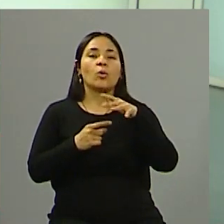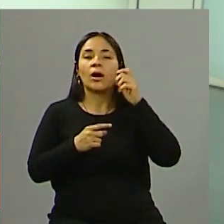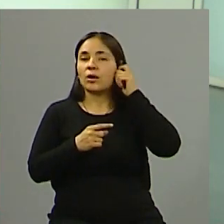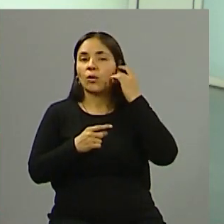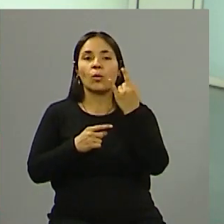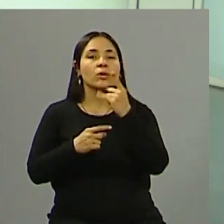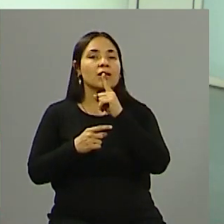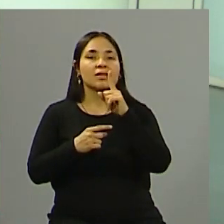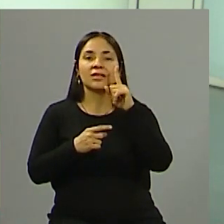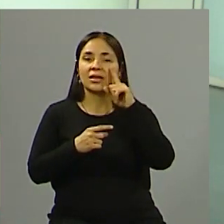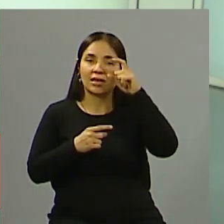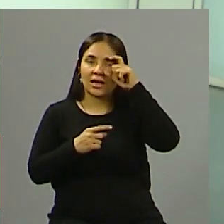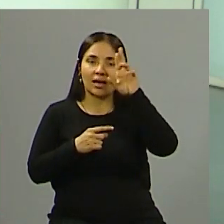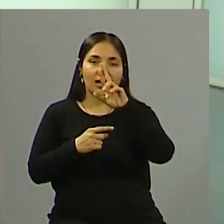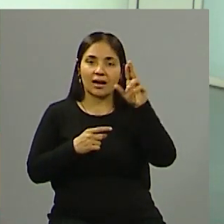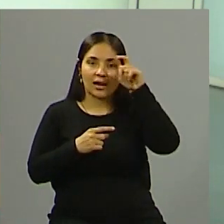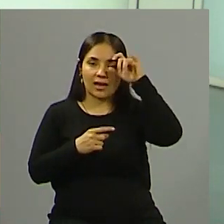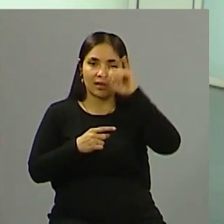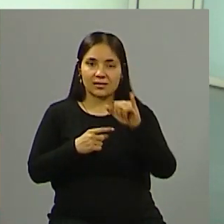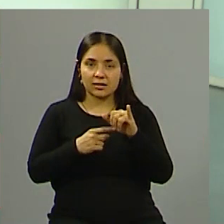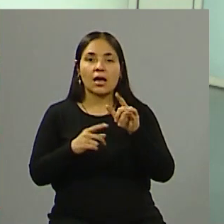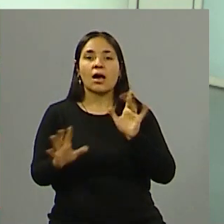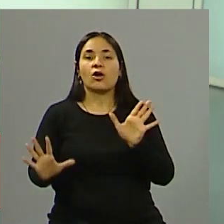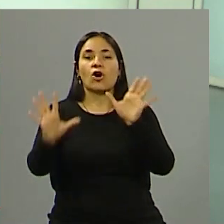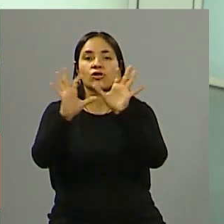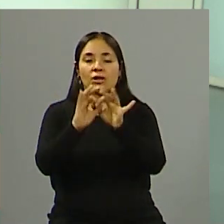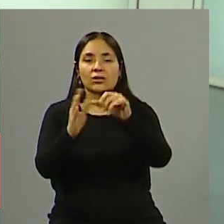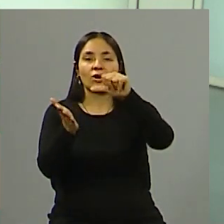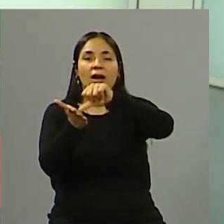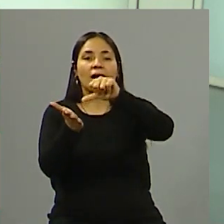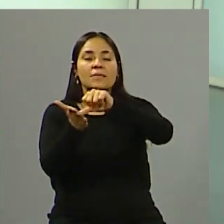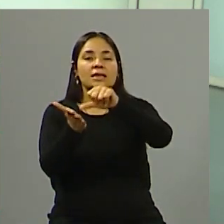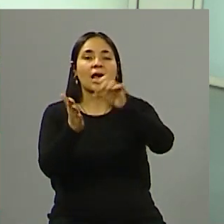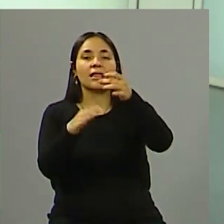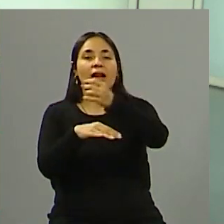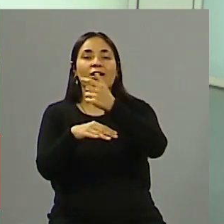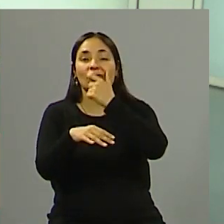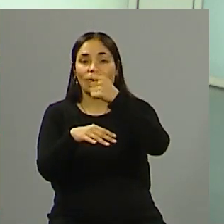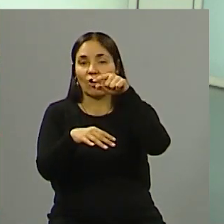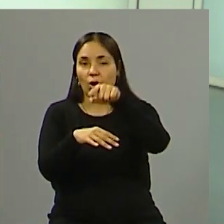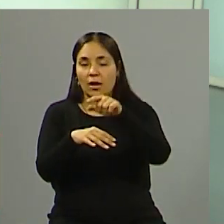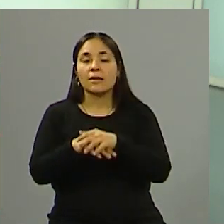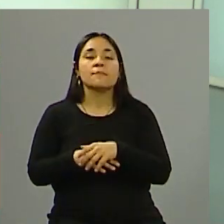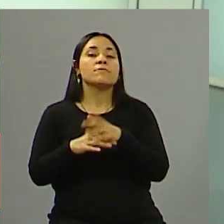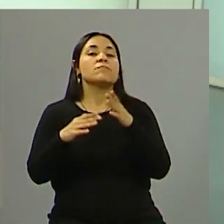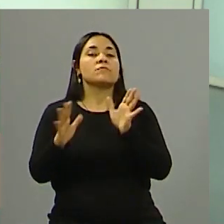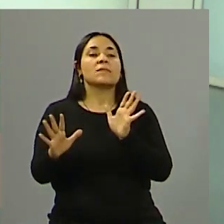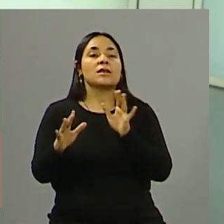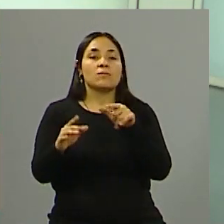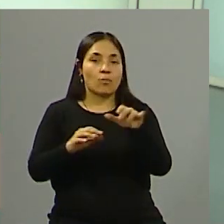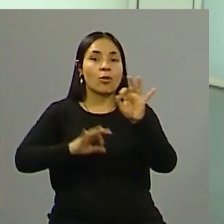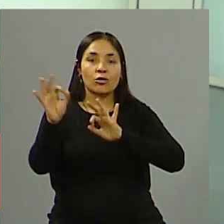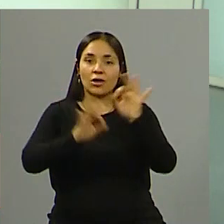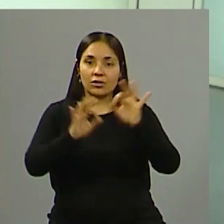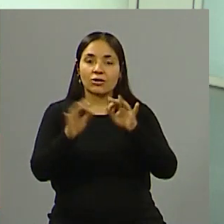ahí la conexión inmediata a través del metrotranvía con la ciudad de Mendoza. Es un proyecto que llevará su tiempo, pero sin duda un gran